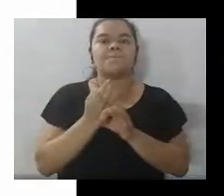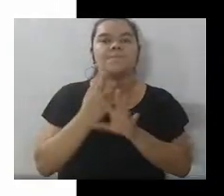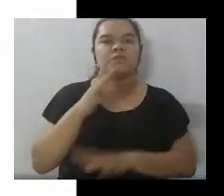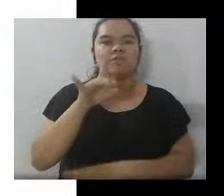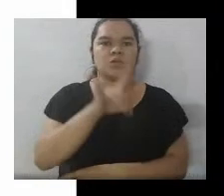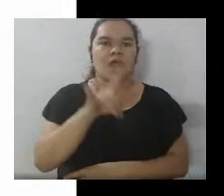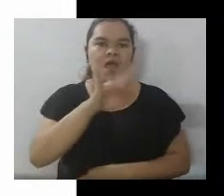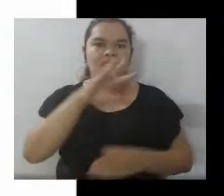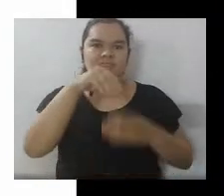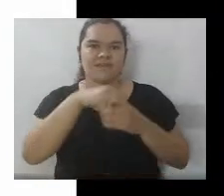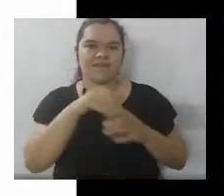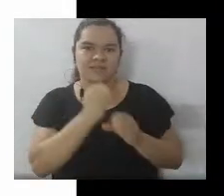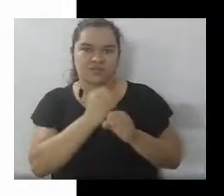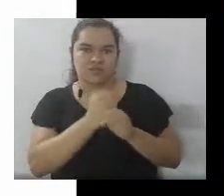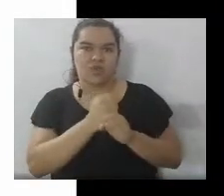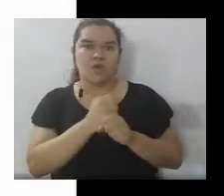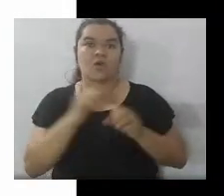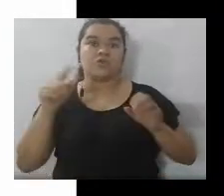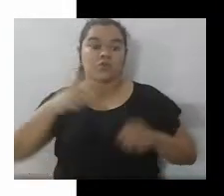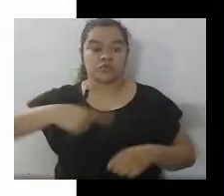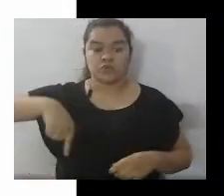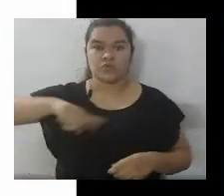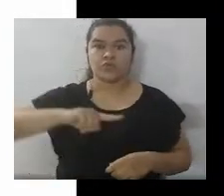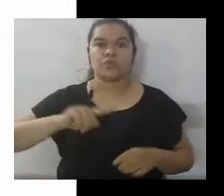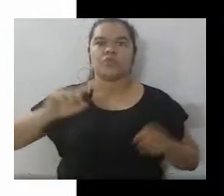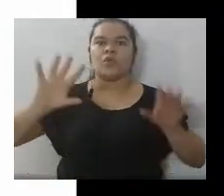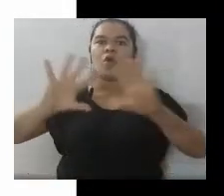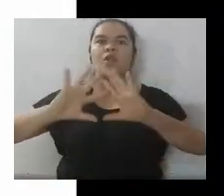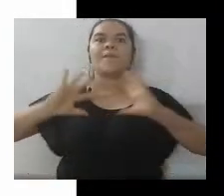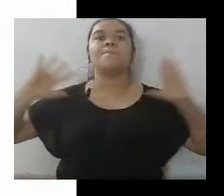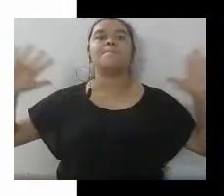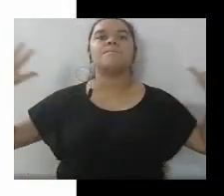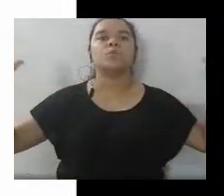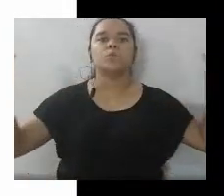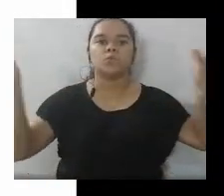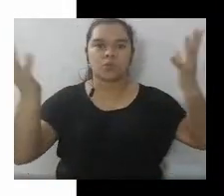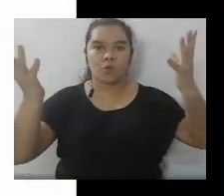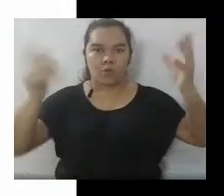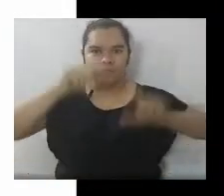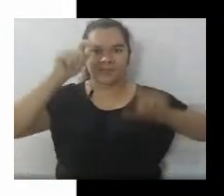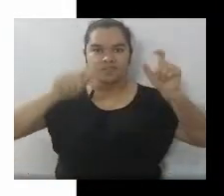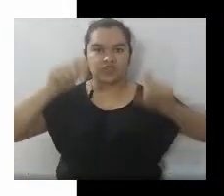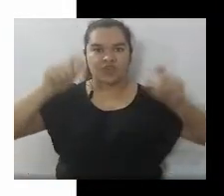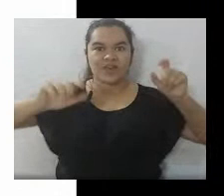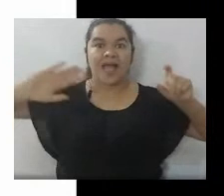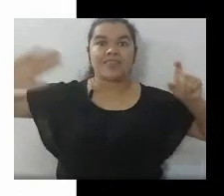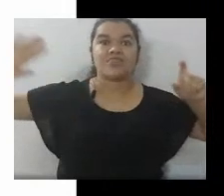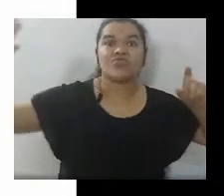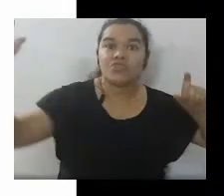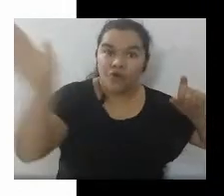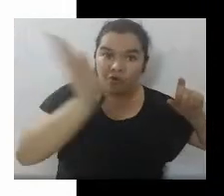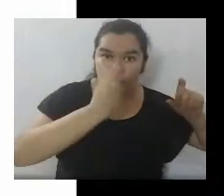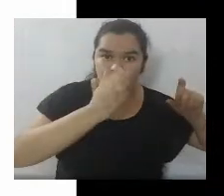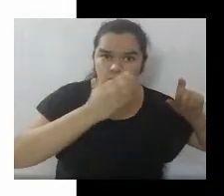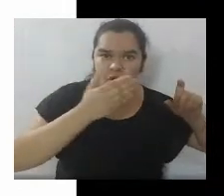universitarios representamos a nivel mundial menos del 1% de la población, así que imagínense,